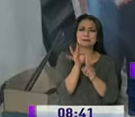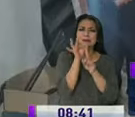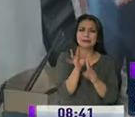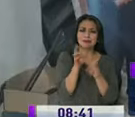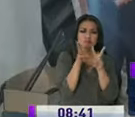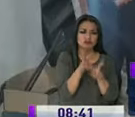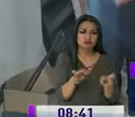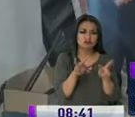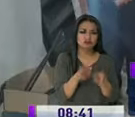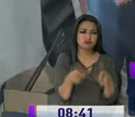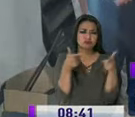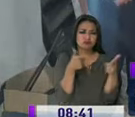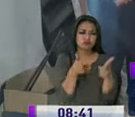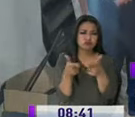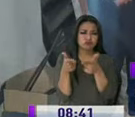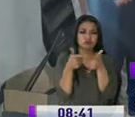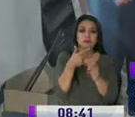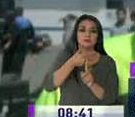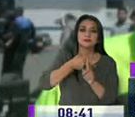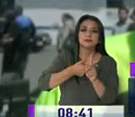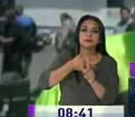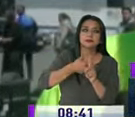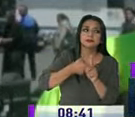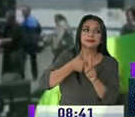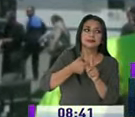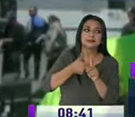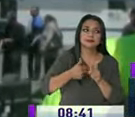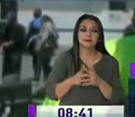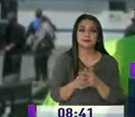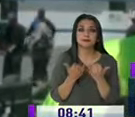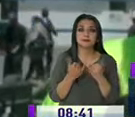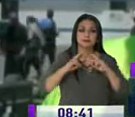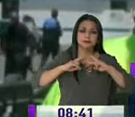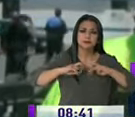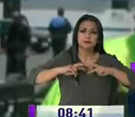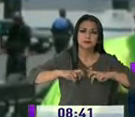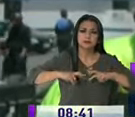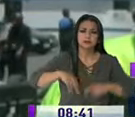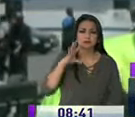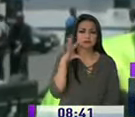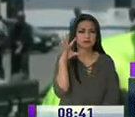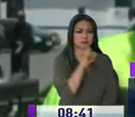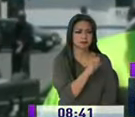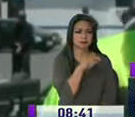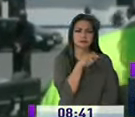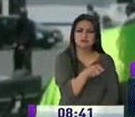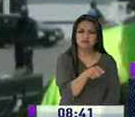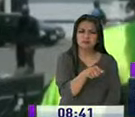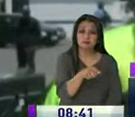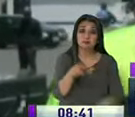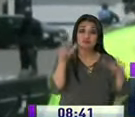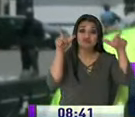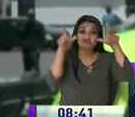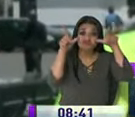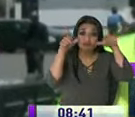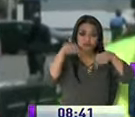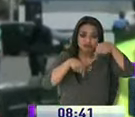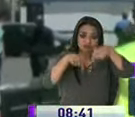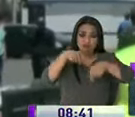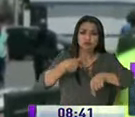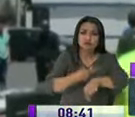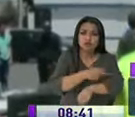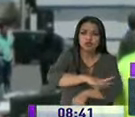familias. La afectación es grande. Señor, usted me decía incluso que la vivienda que vemos aquí en la parte de atrás tiene afectaciones de presión